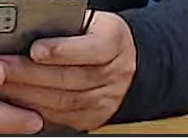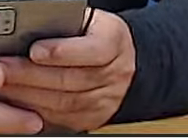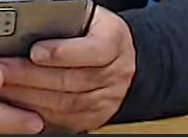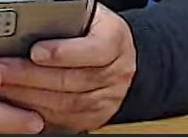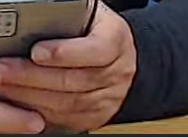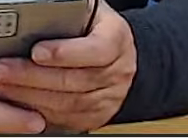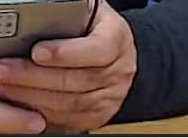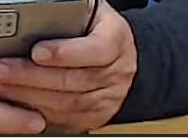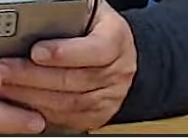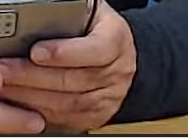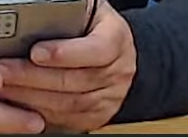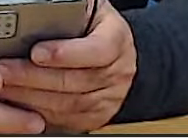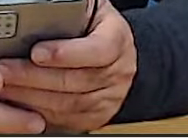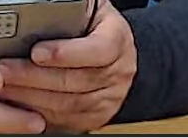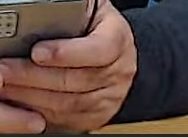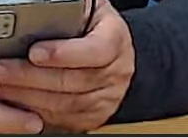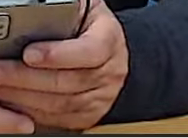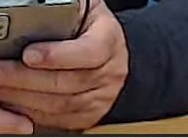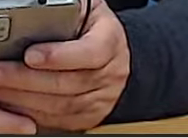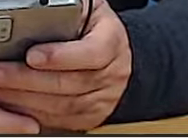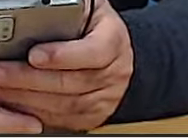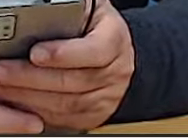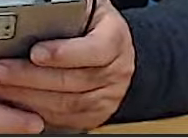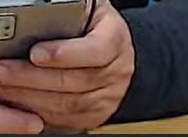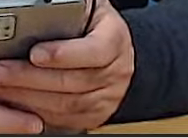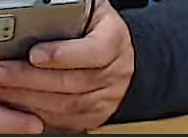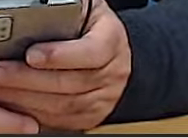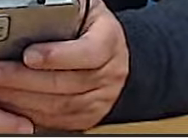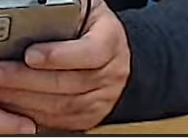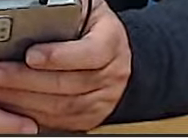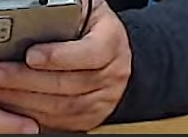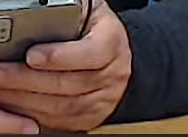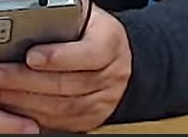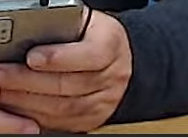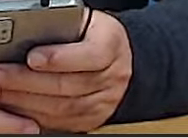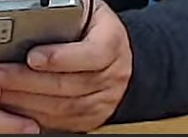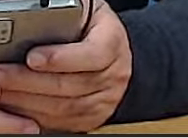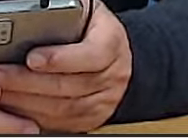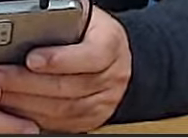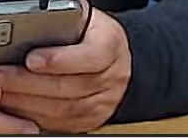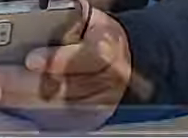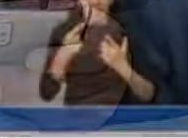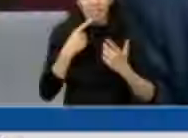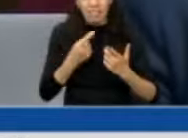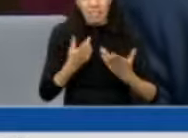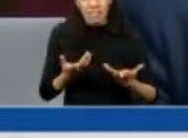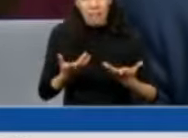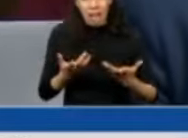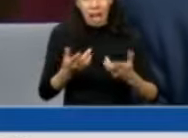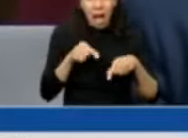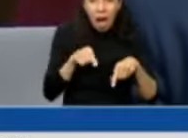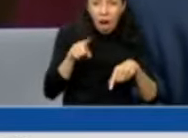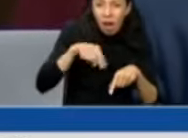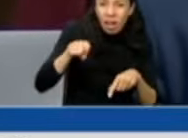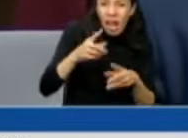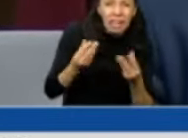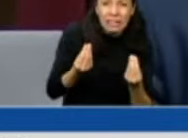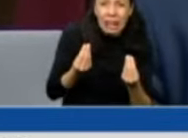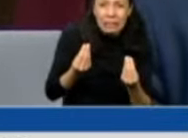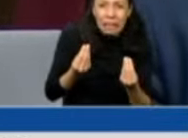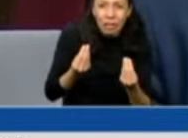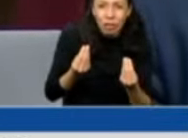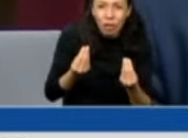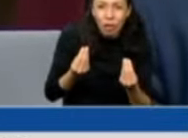diría, bueno, es hasta aceptable. Pero y lo que vienen del narcotráfico, y de lo que vienen de la trata, y de lo que vienen la